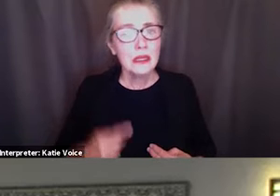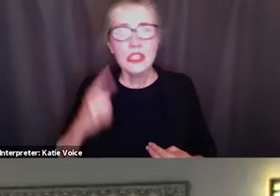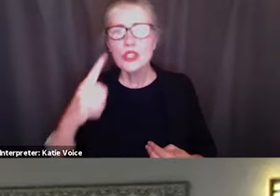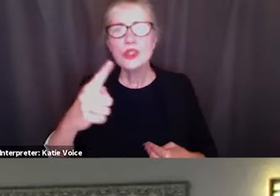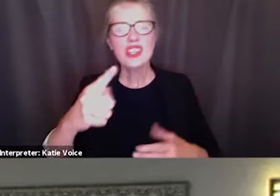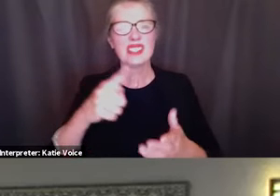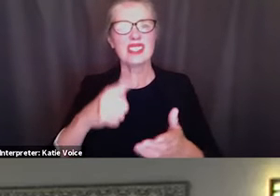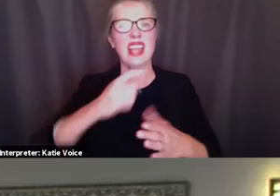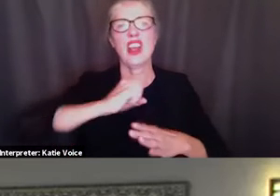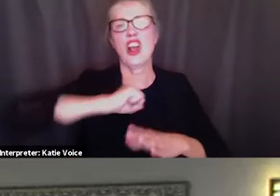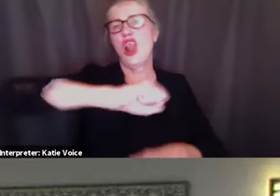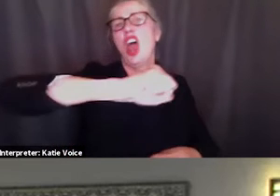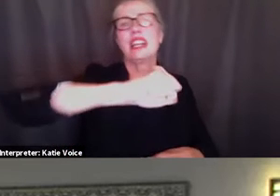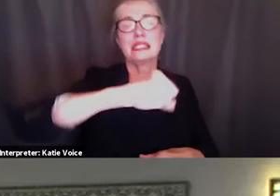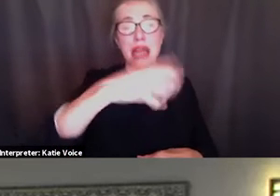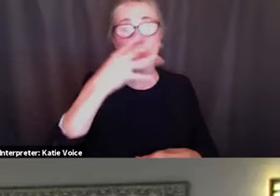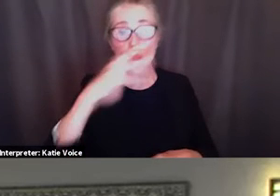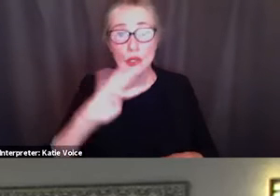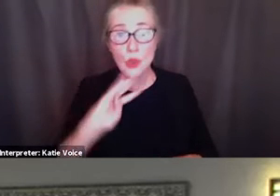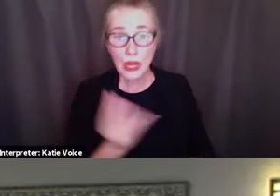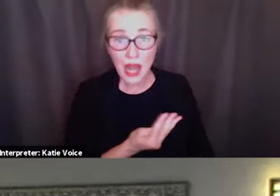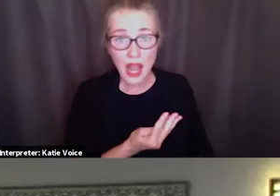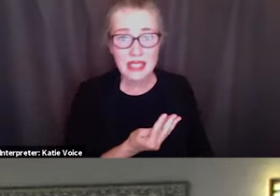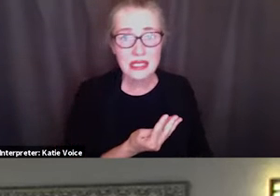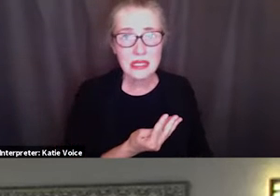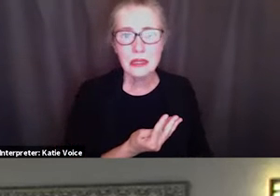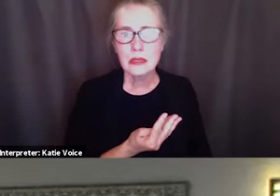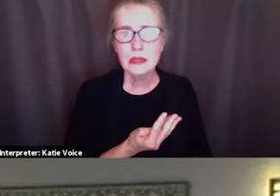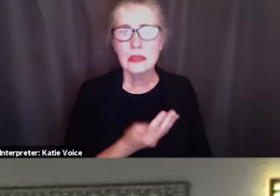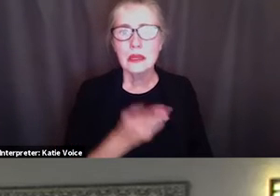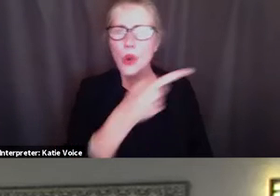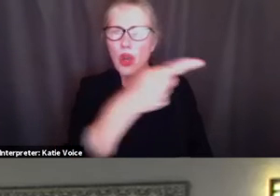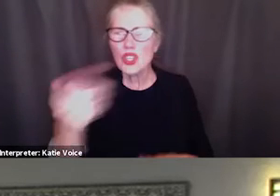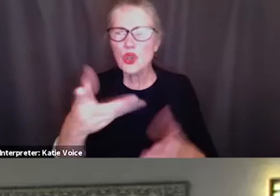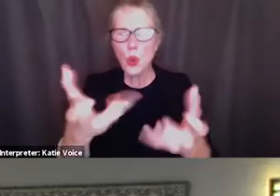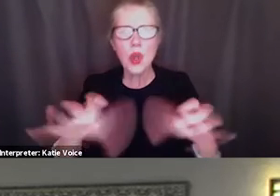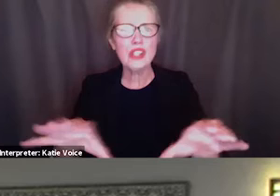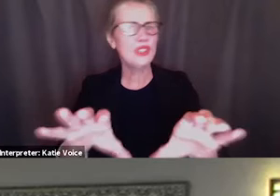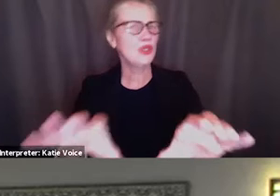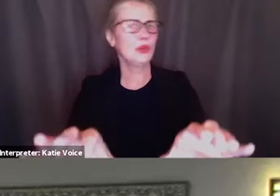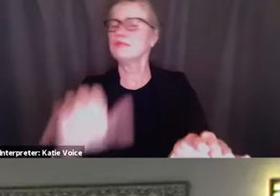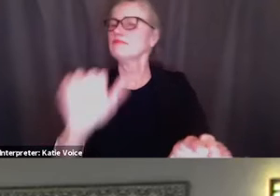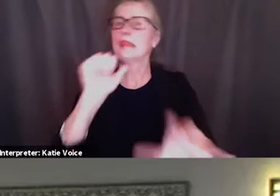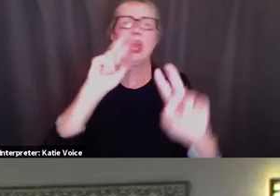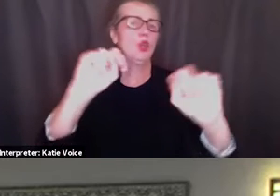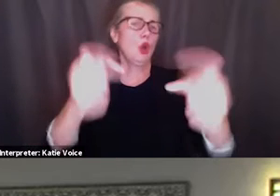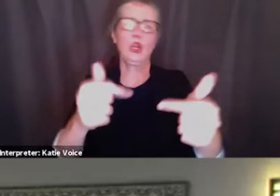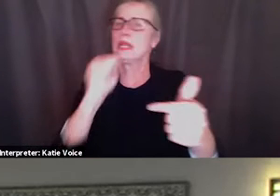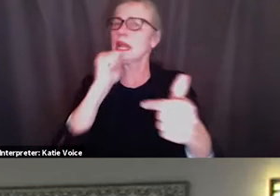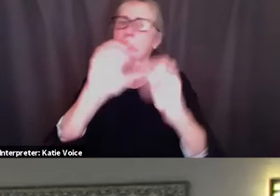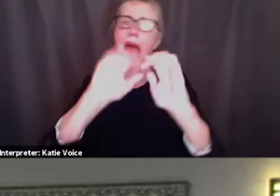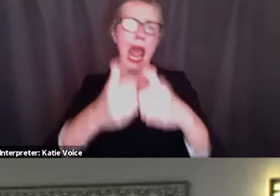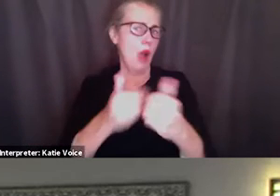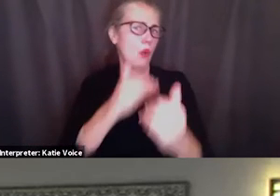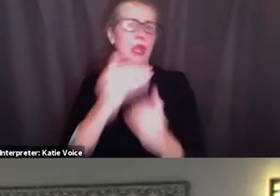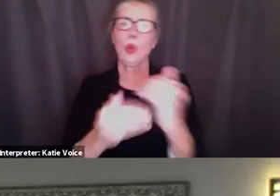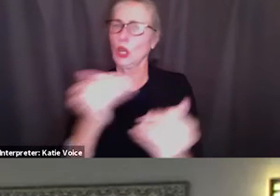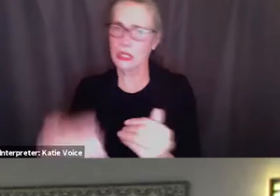momento nos están dejando fuera, ignorándonos, haciendo lo que ustedes quieren hacer y así no es como funciona.